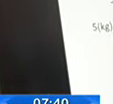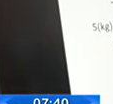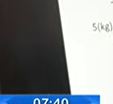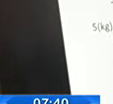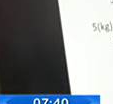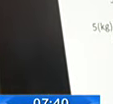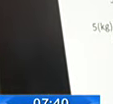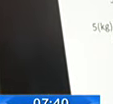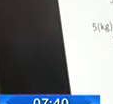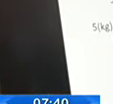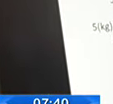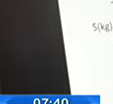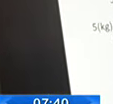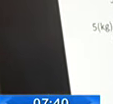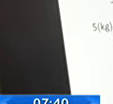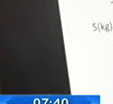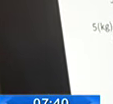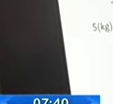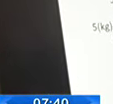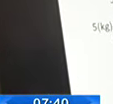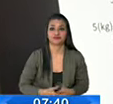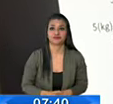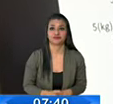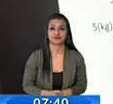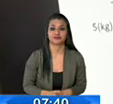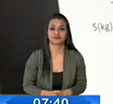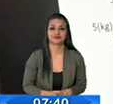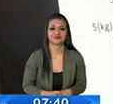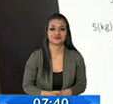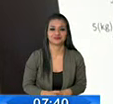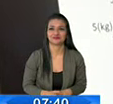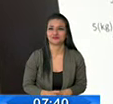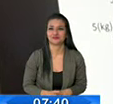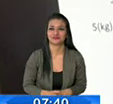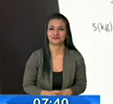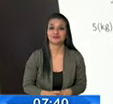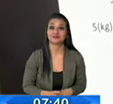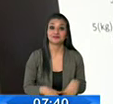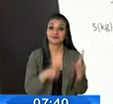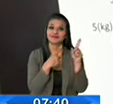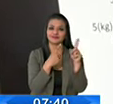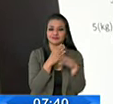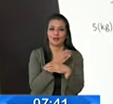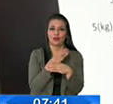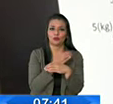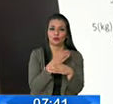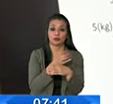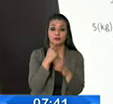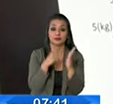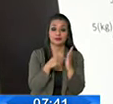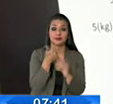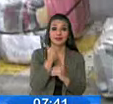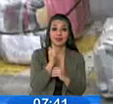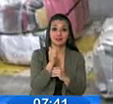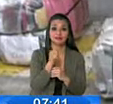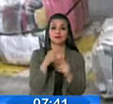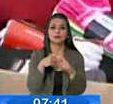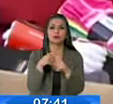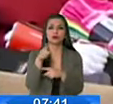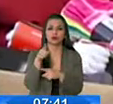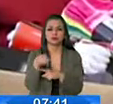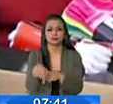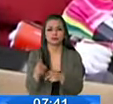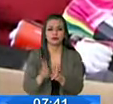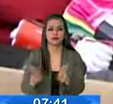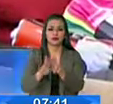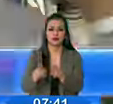porque tenía que convertirlos a gramos, y eso lo dividimos para 10.000, que es la unidad de control que te acabo de mencionar, multiplicado por 10, te da los 5 centavos. Solo 3 de las